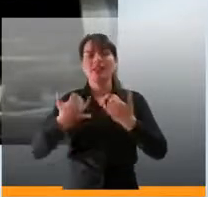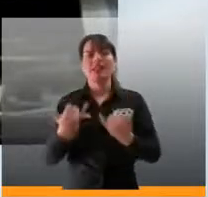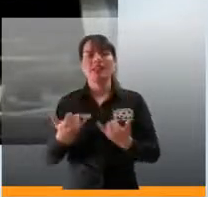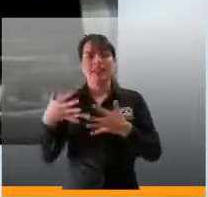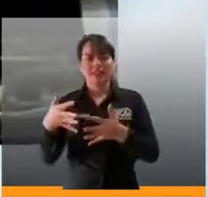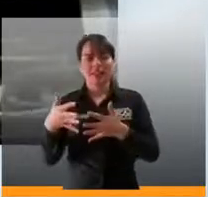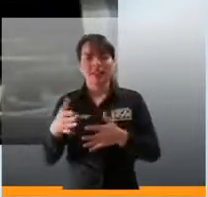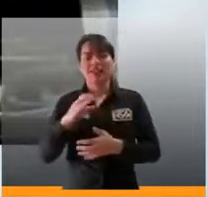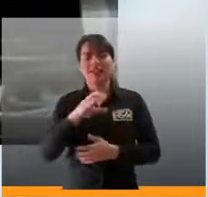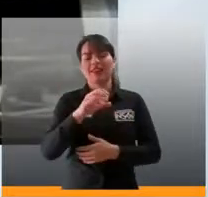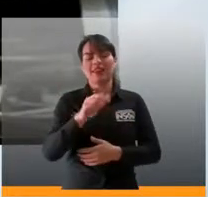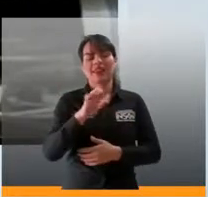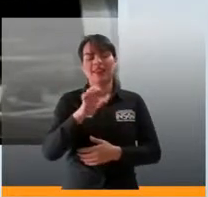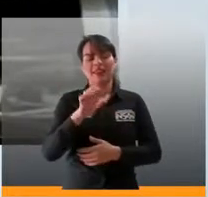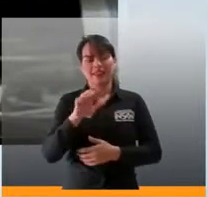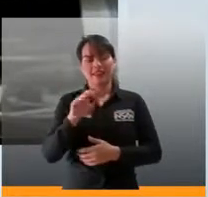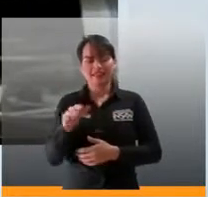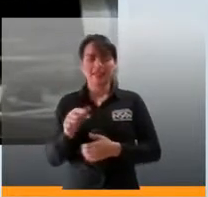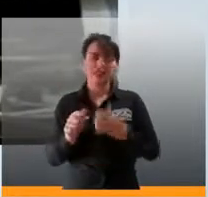Enseñanza, CAE+E.